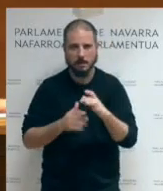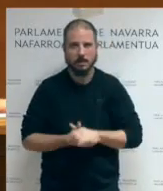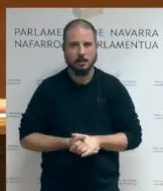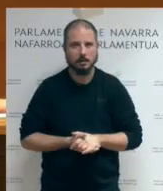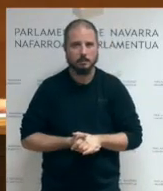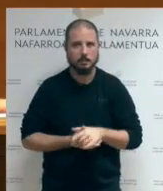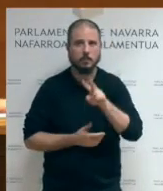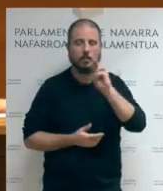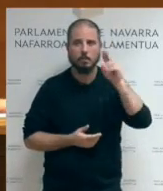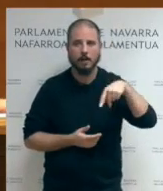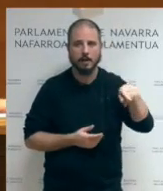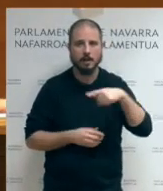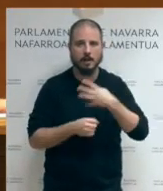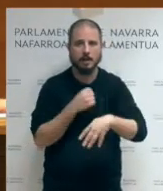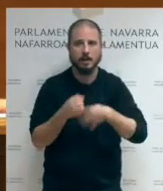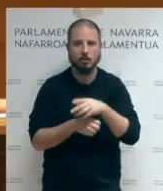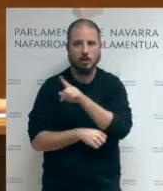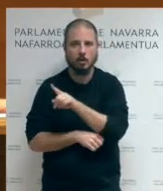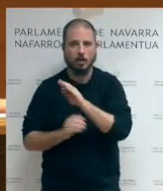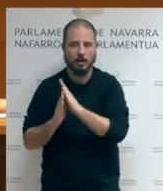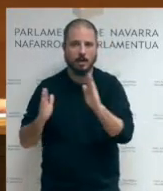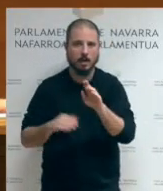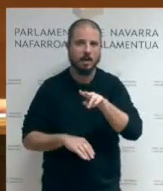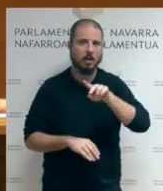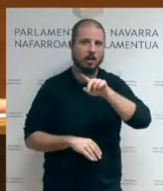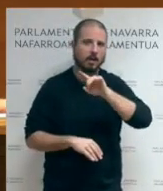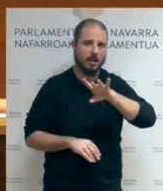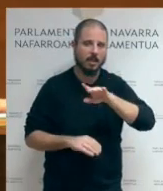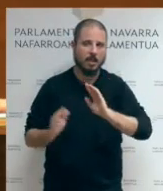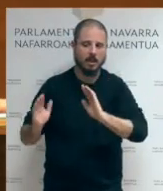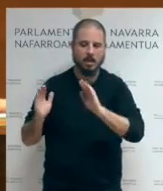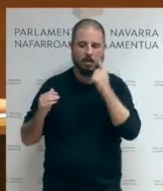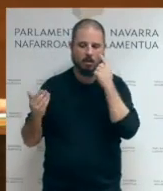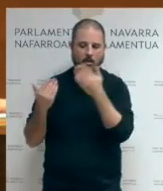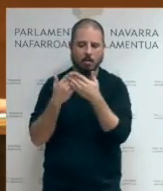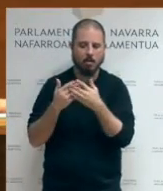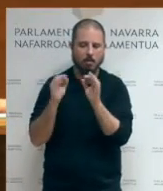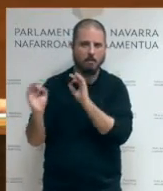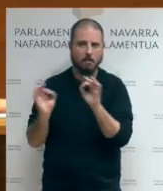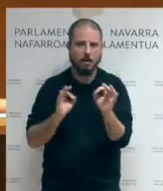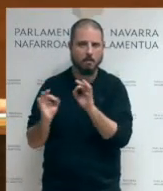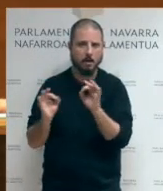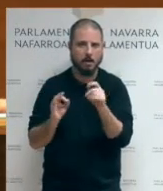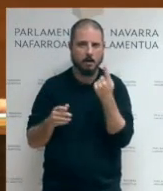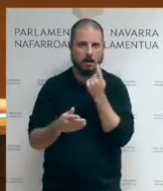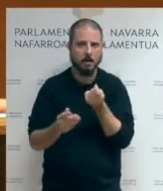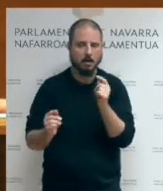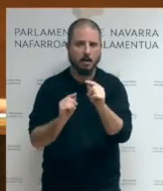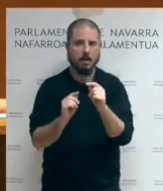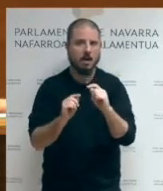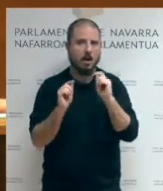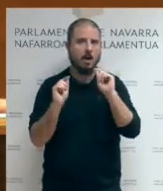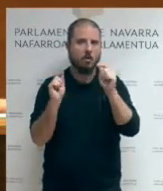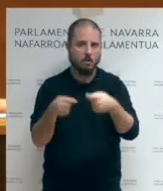en la legislatura 11-15, comenzó un estudio que nos preparara para negociar con garantías la aportación económica del año base del